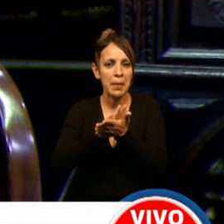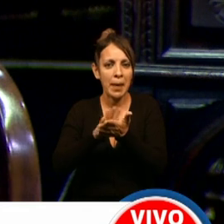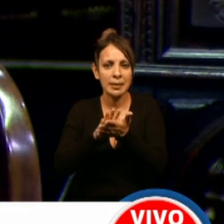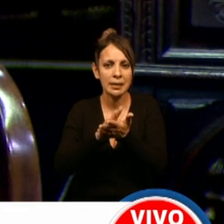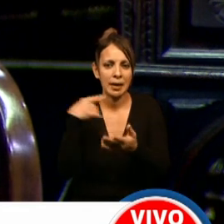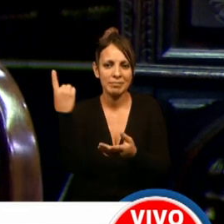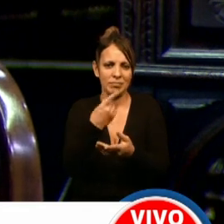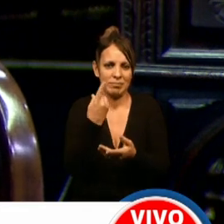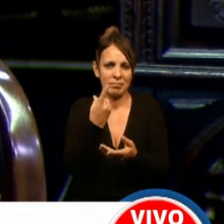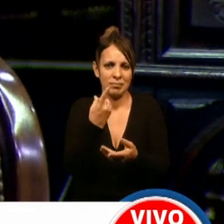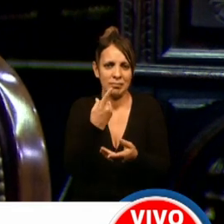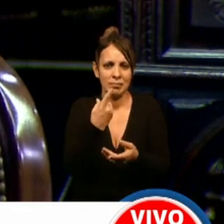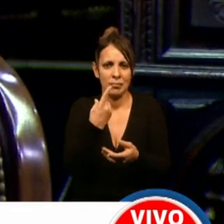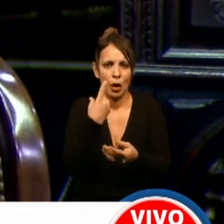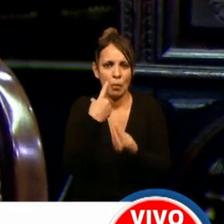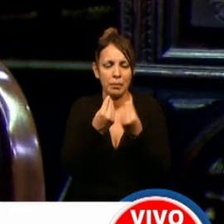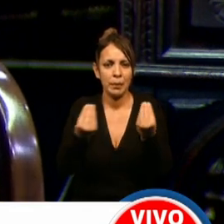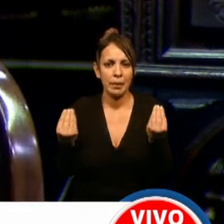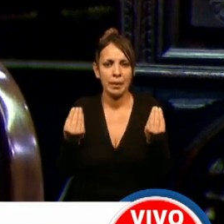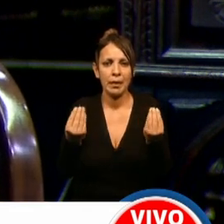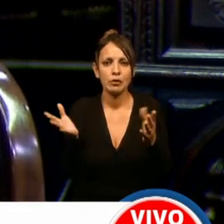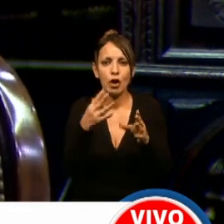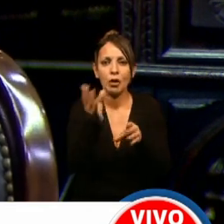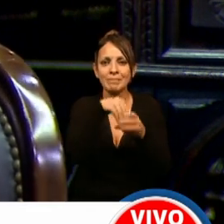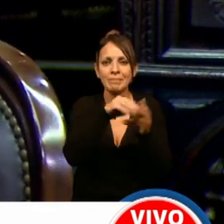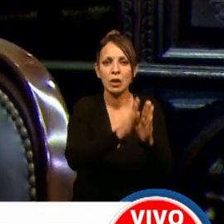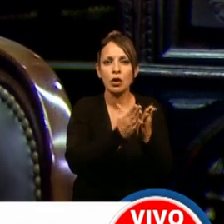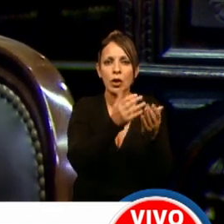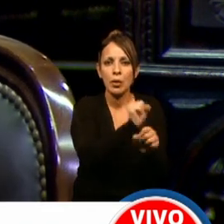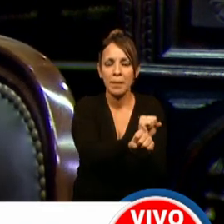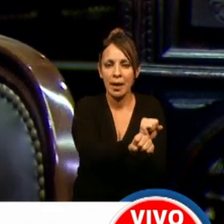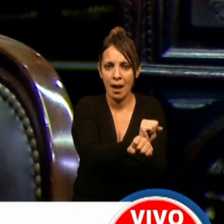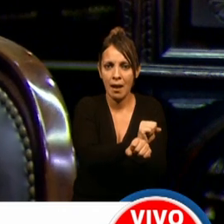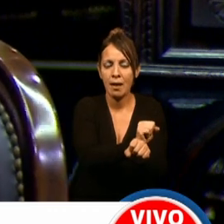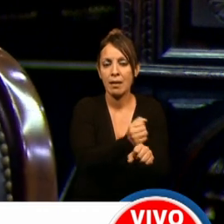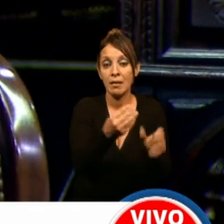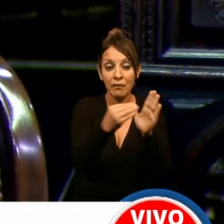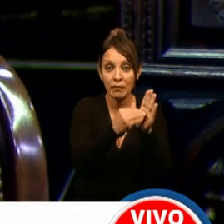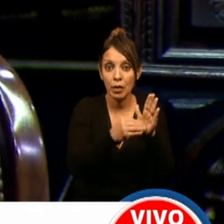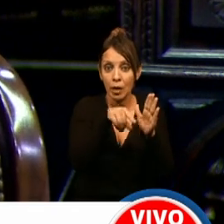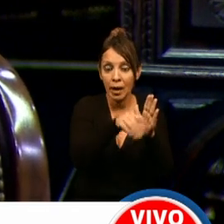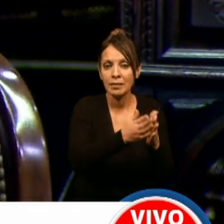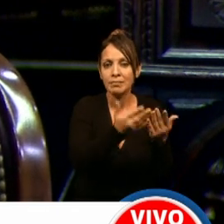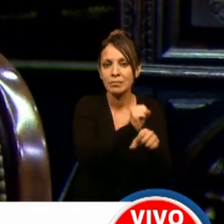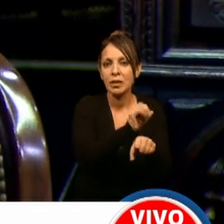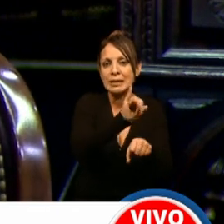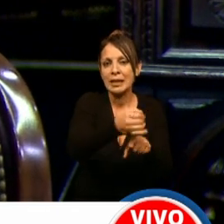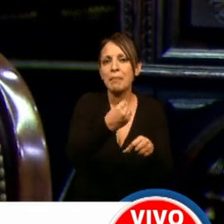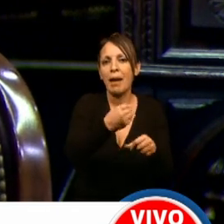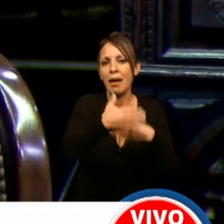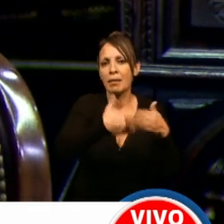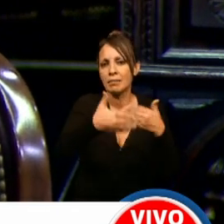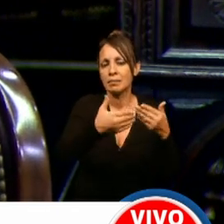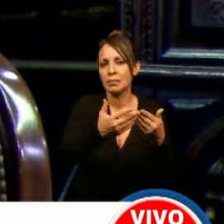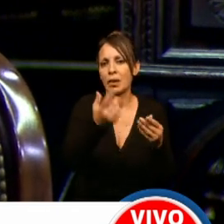convivencia como son aquellos delitos contemplados un código penal que se supone que estará injustamente para el desarrollo de